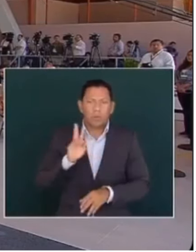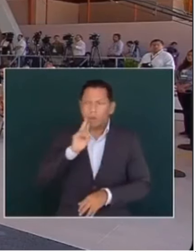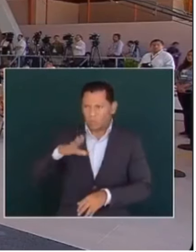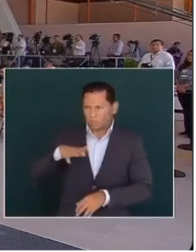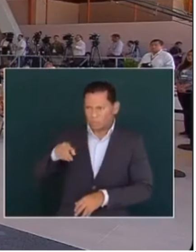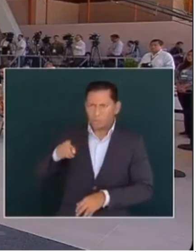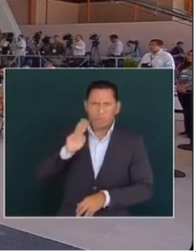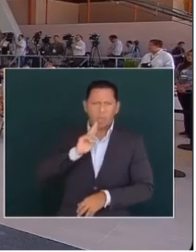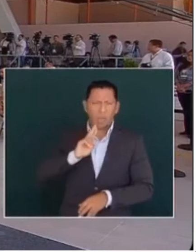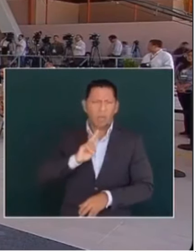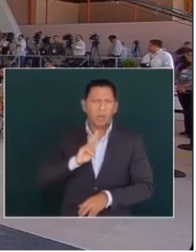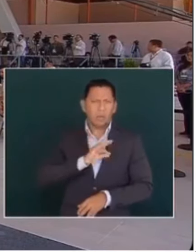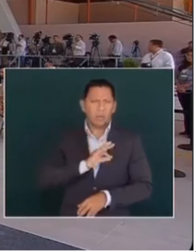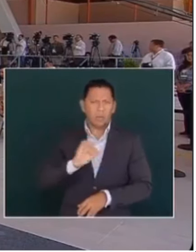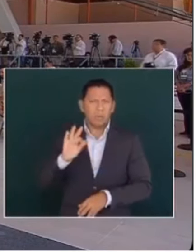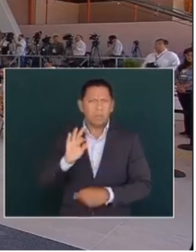la